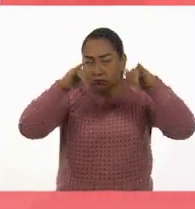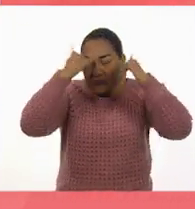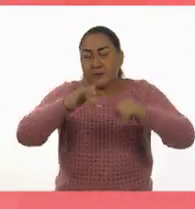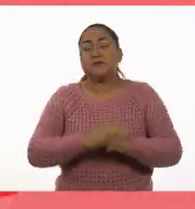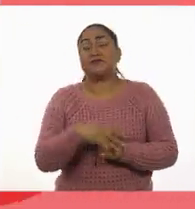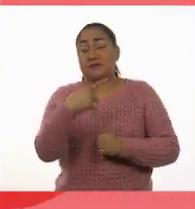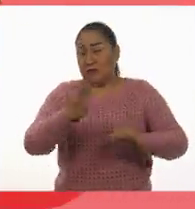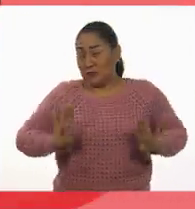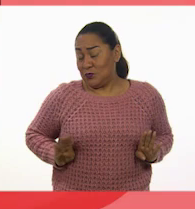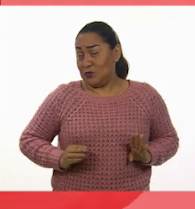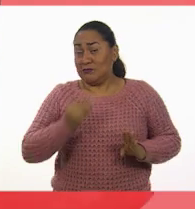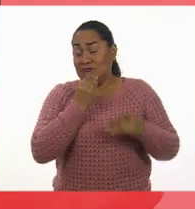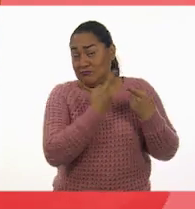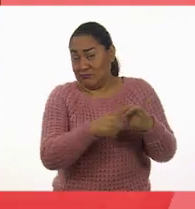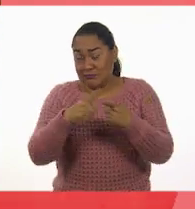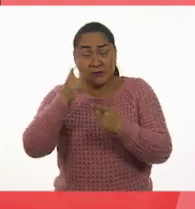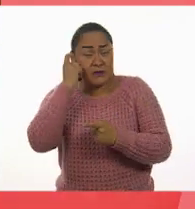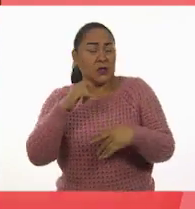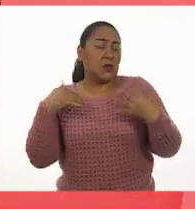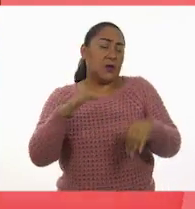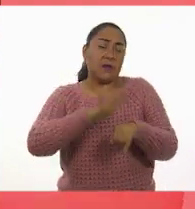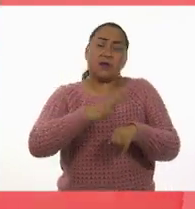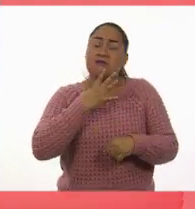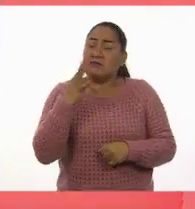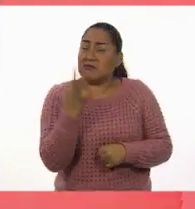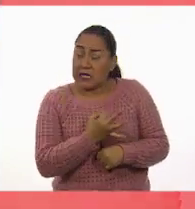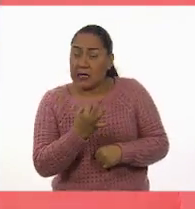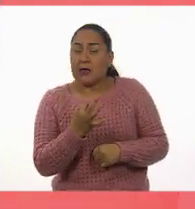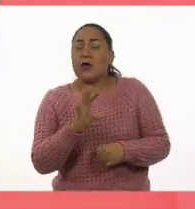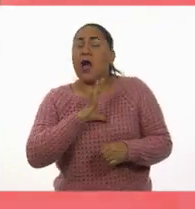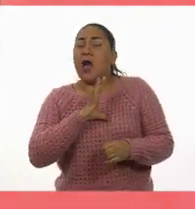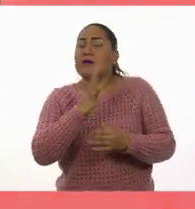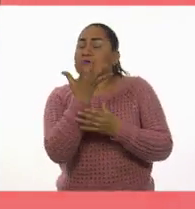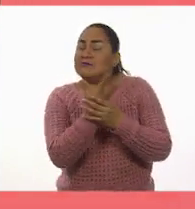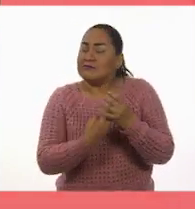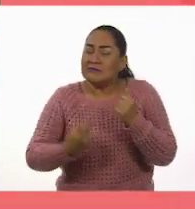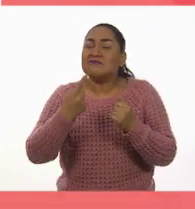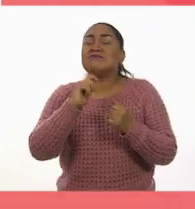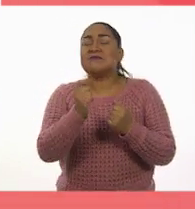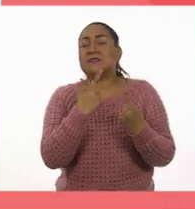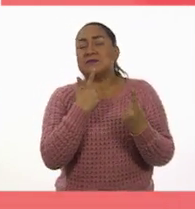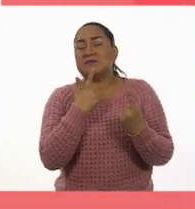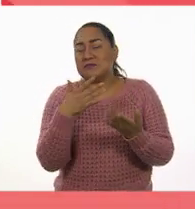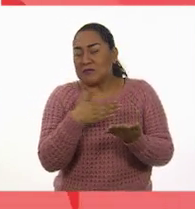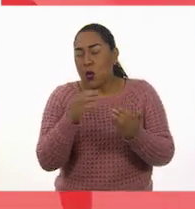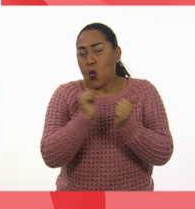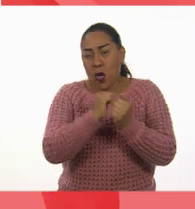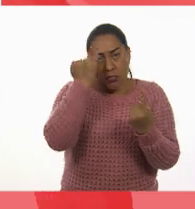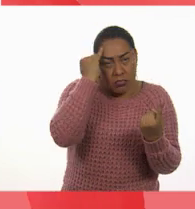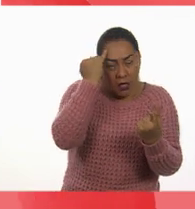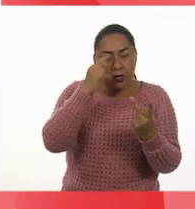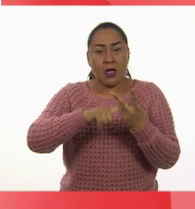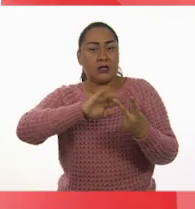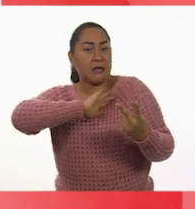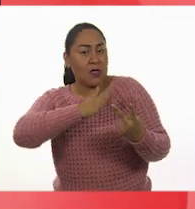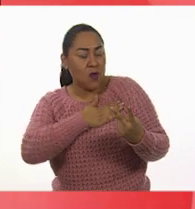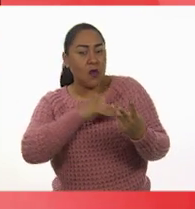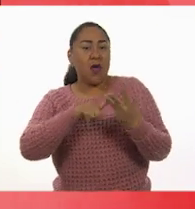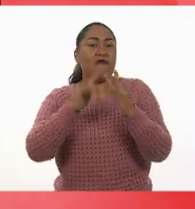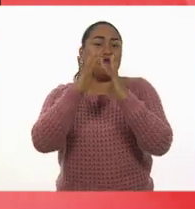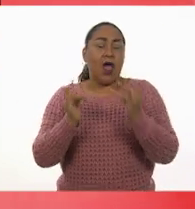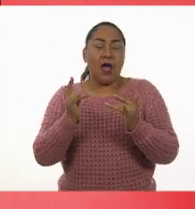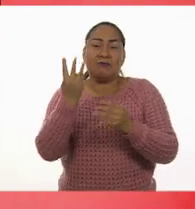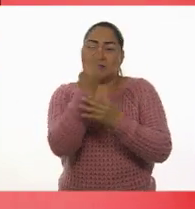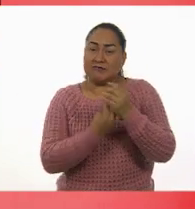gastronomía guerrerense sin duda es un deleite, pues es una mezcla de sabor entre las cocinas indígena, española y